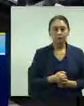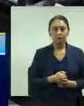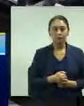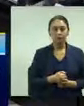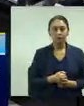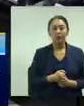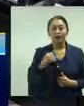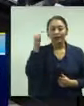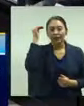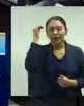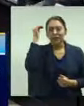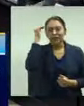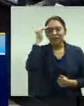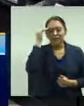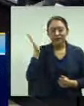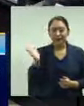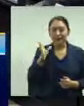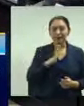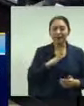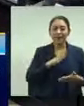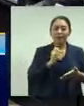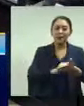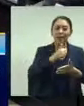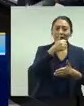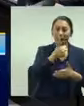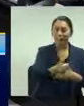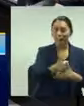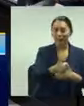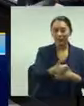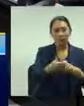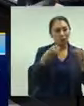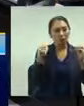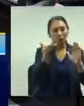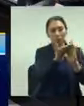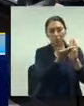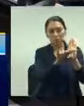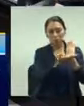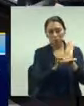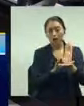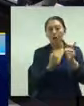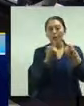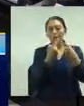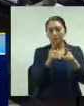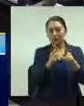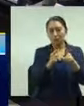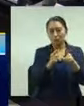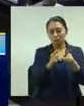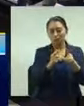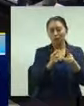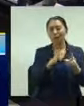Yo sé que tenemos a veces agendas un poco ambiciosas aquí, pero es que nos caen nosotros las pelotitas.